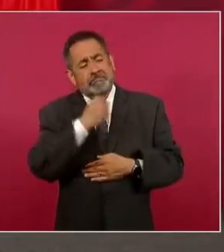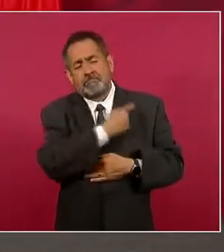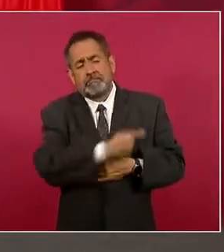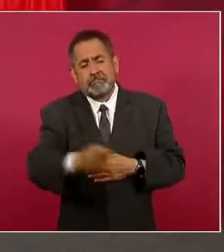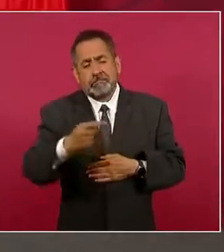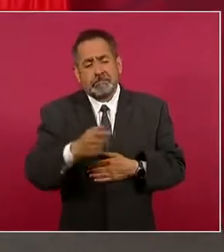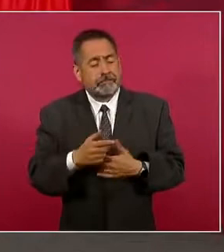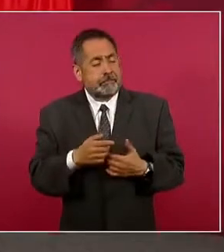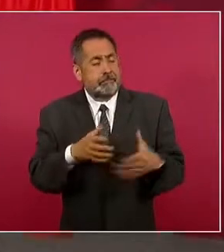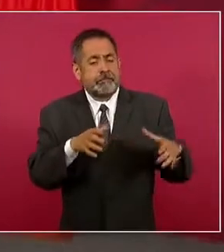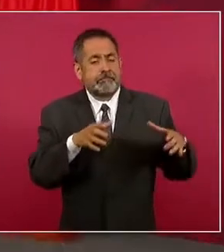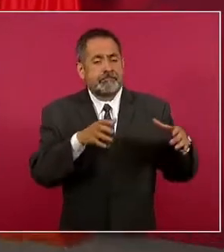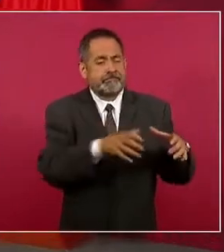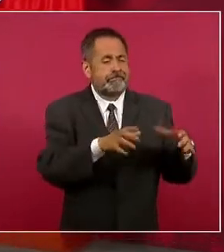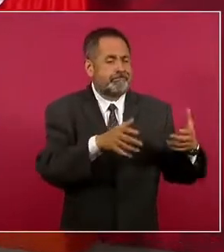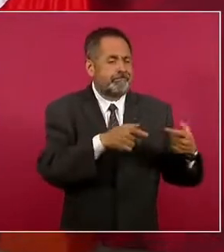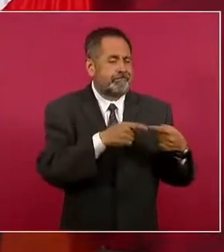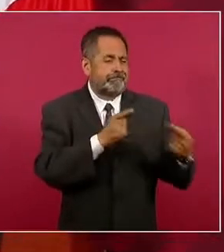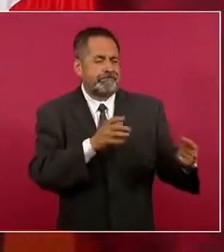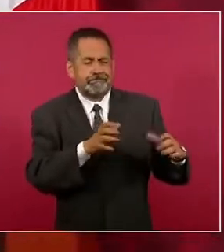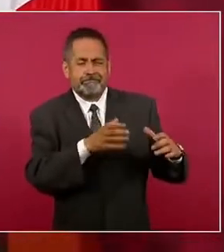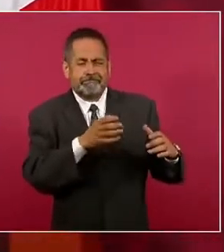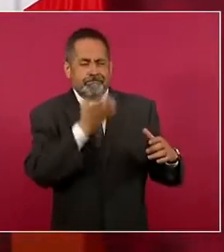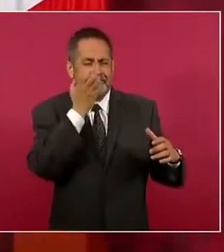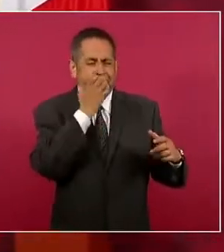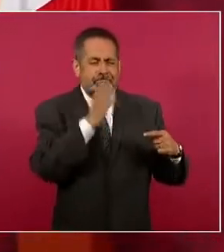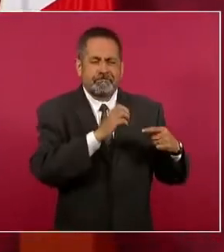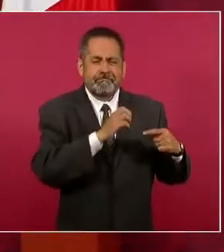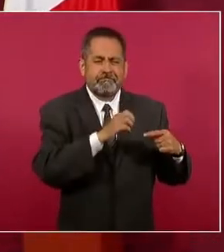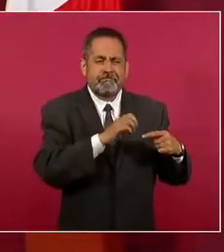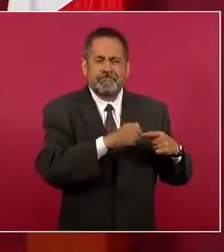al bloque conservador.